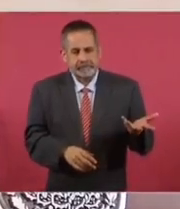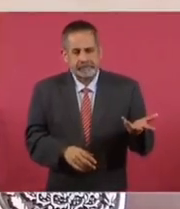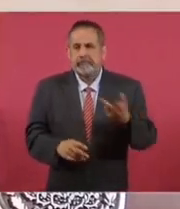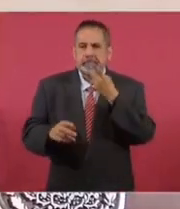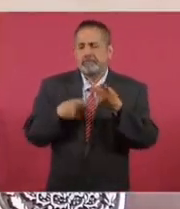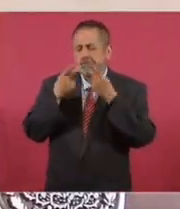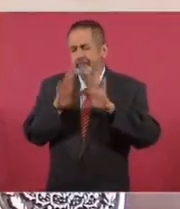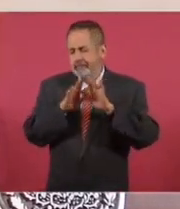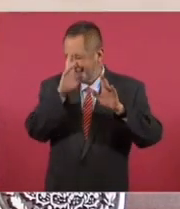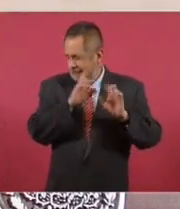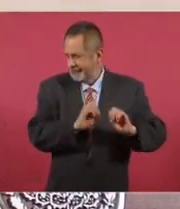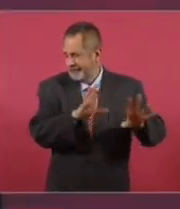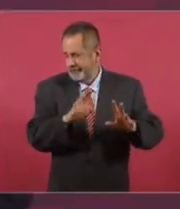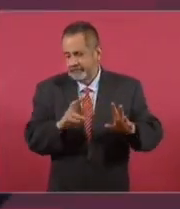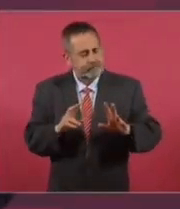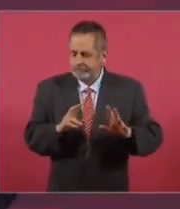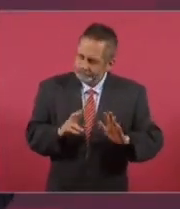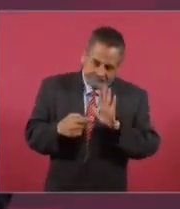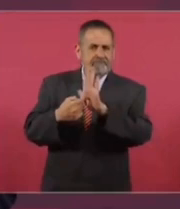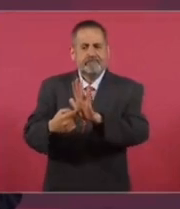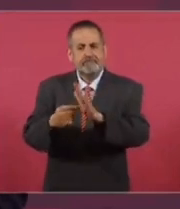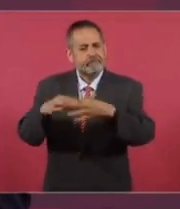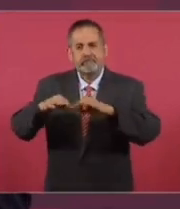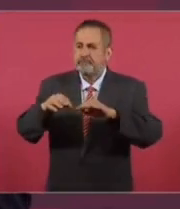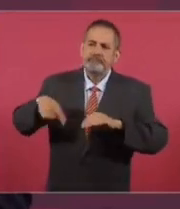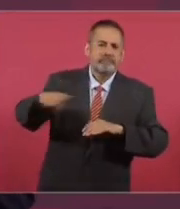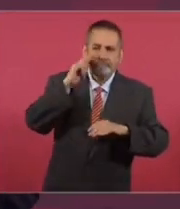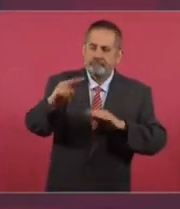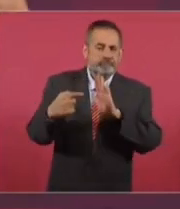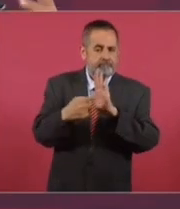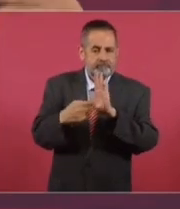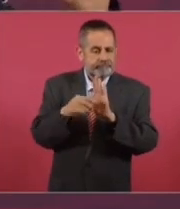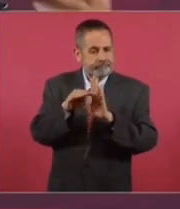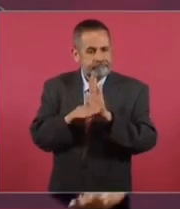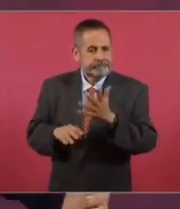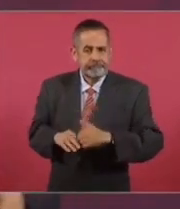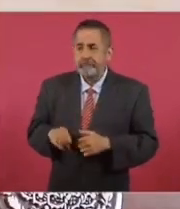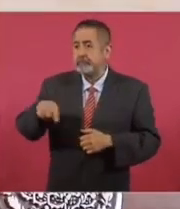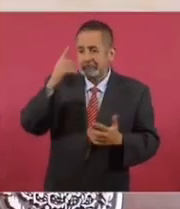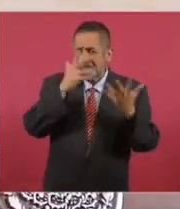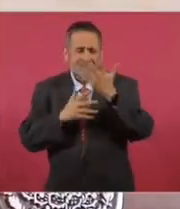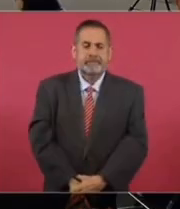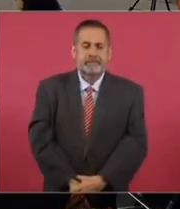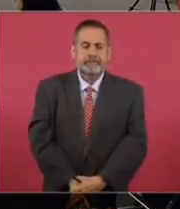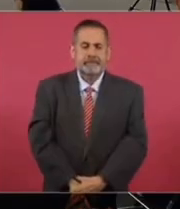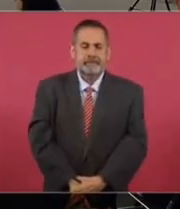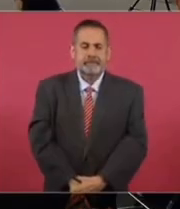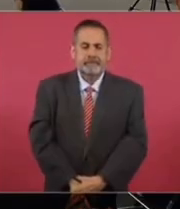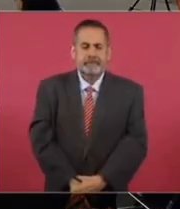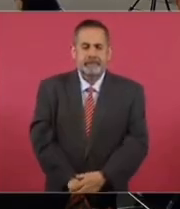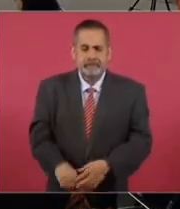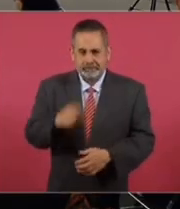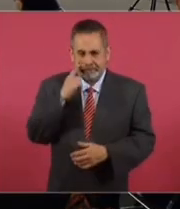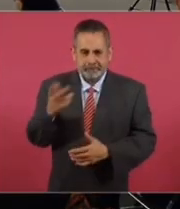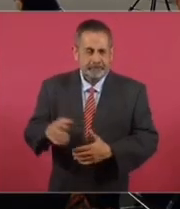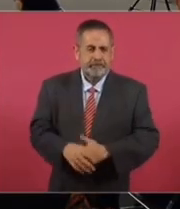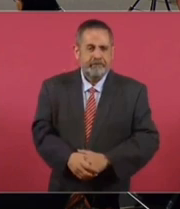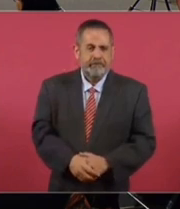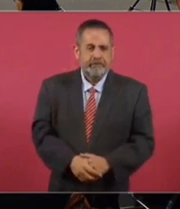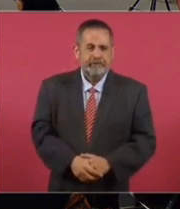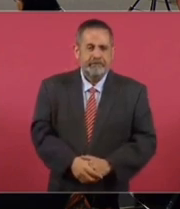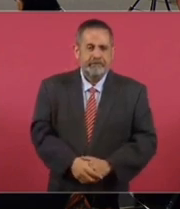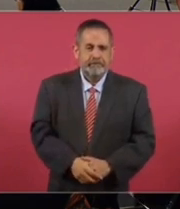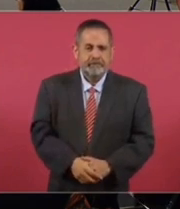no quiero hablar de esto. Pero también es importante, porque si no, se confunden algunos. Miren.